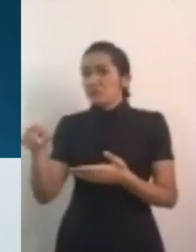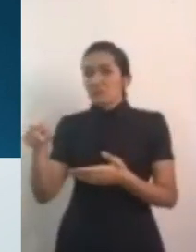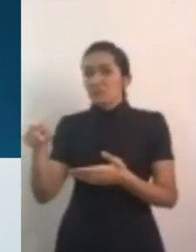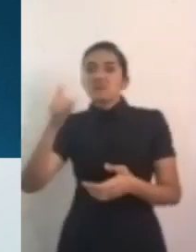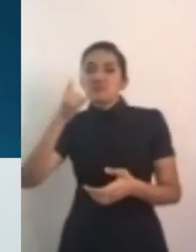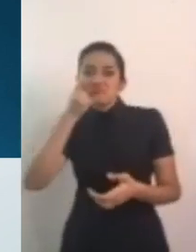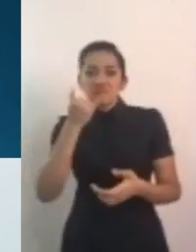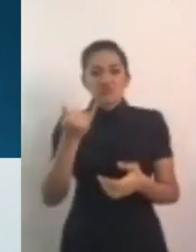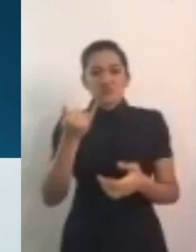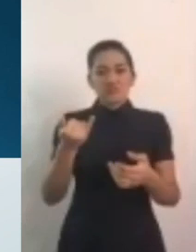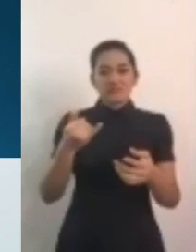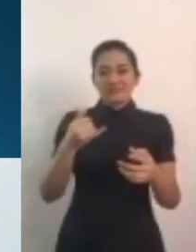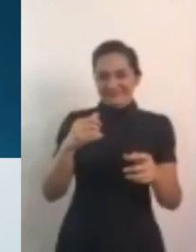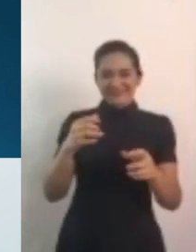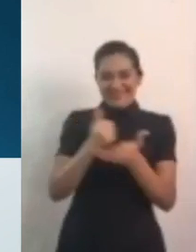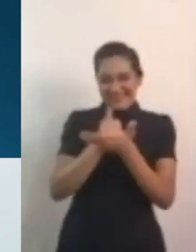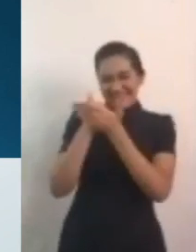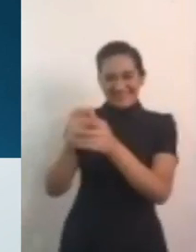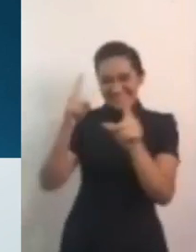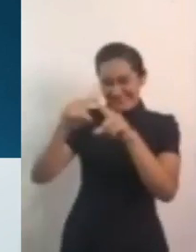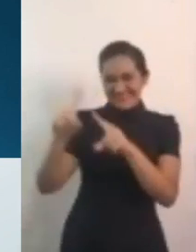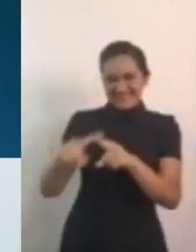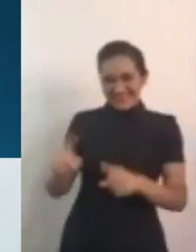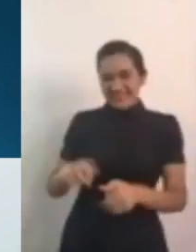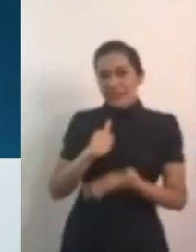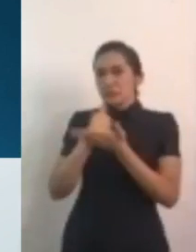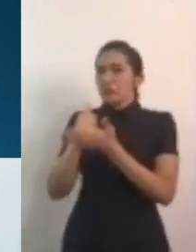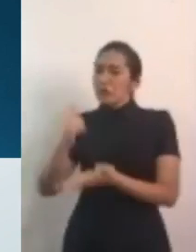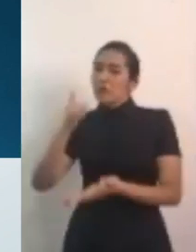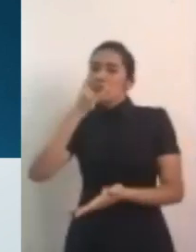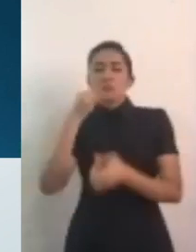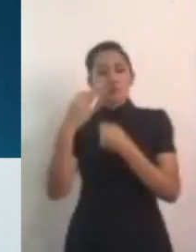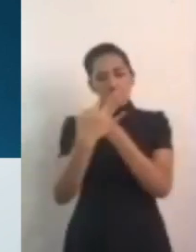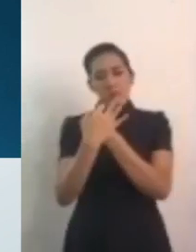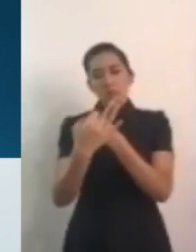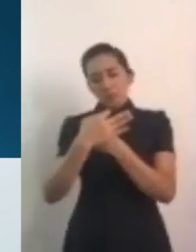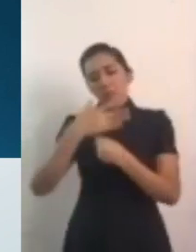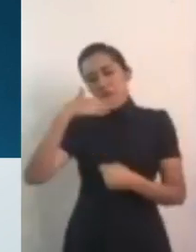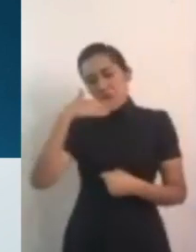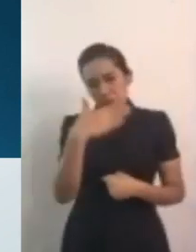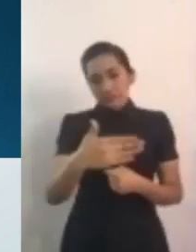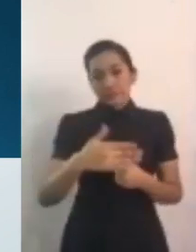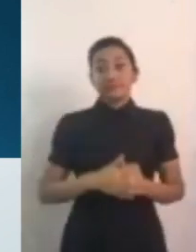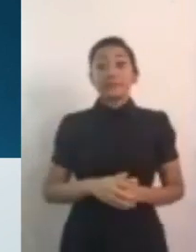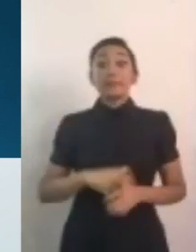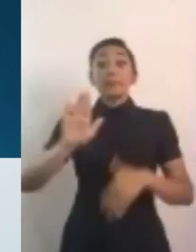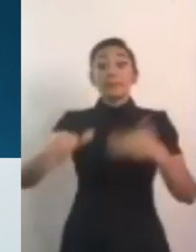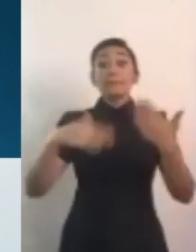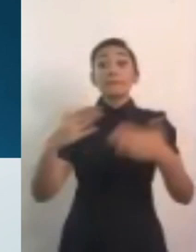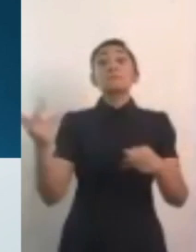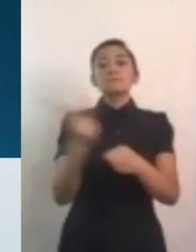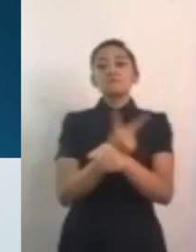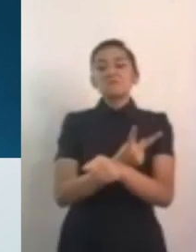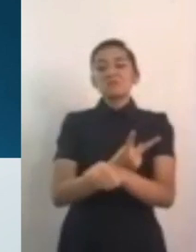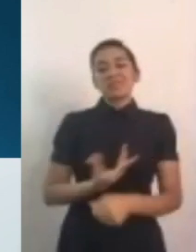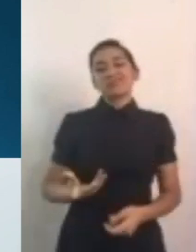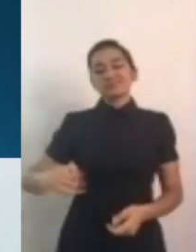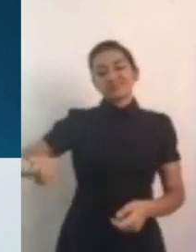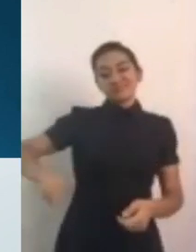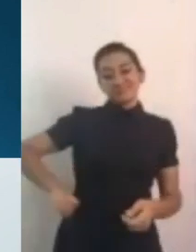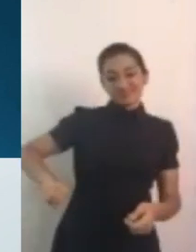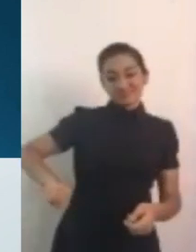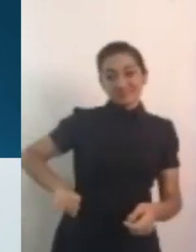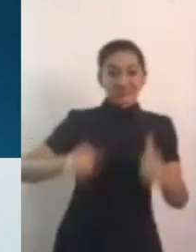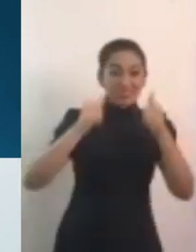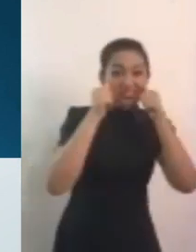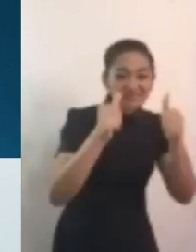telefónicos que están funcionando en este momento. Y naturalmente lleva a una situación de apatía, de desconexión y